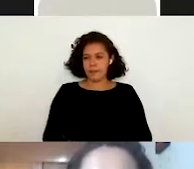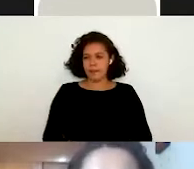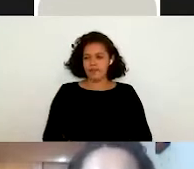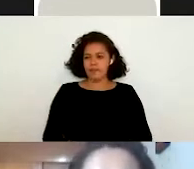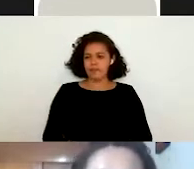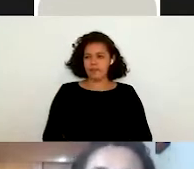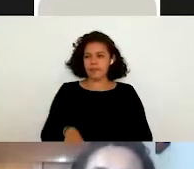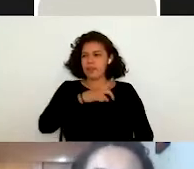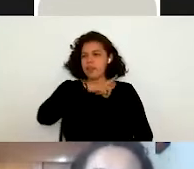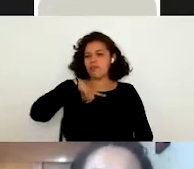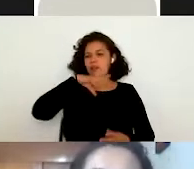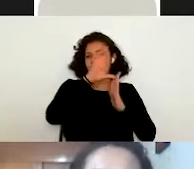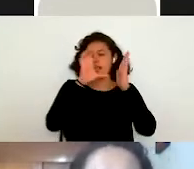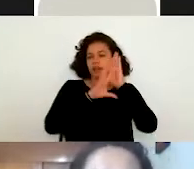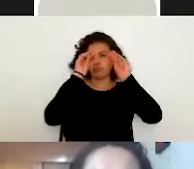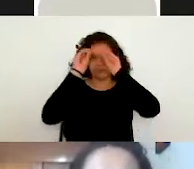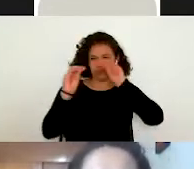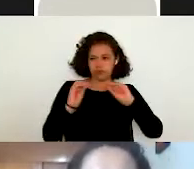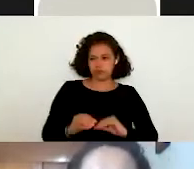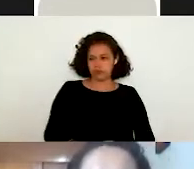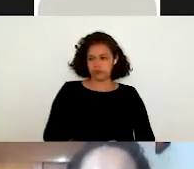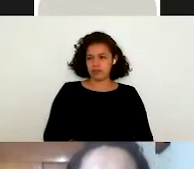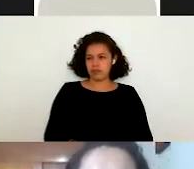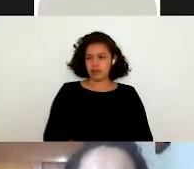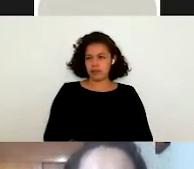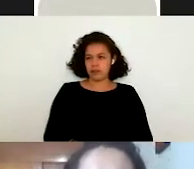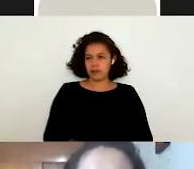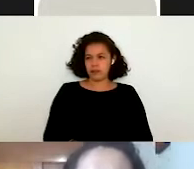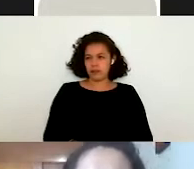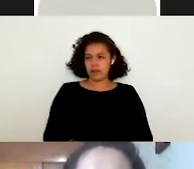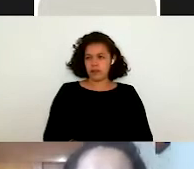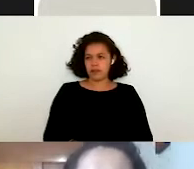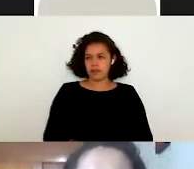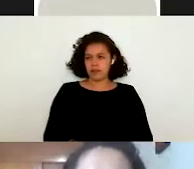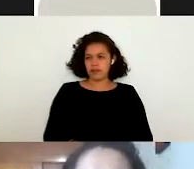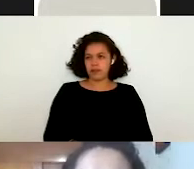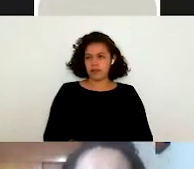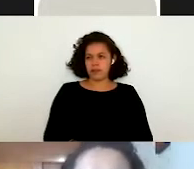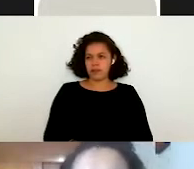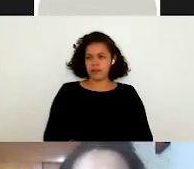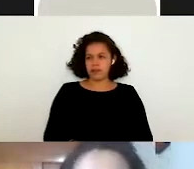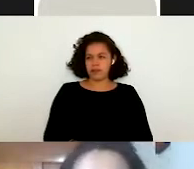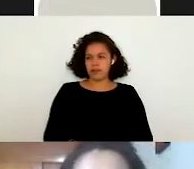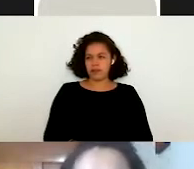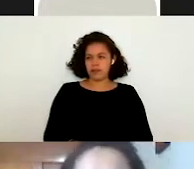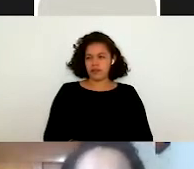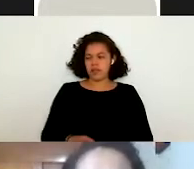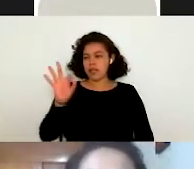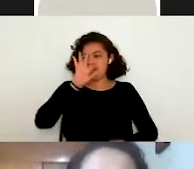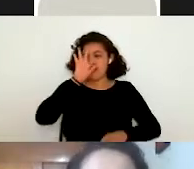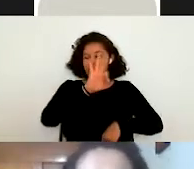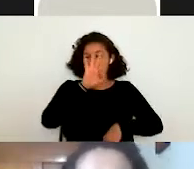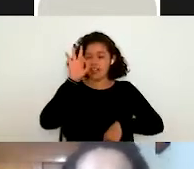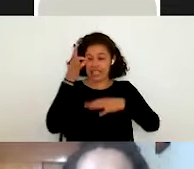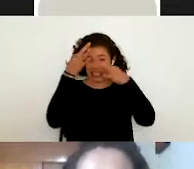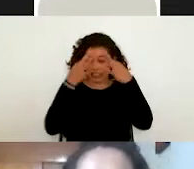en el cronograma. Si bien les decía, probablemente no tengamos las fechas definidas porque no